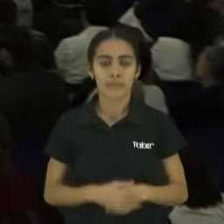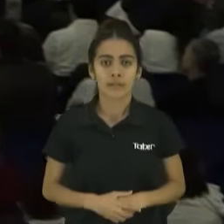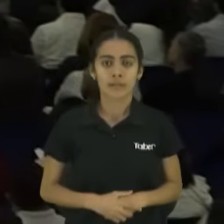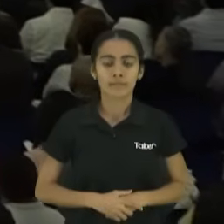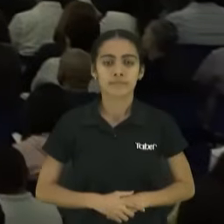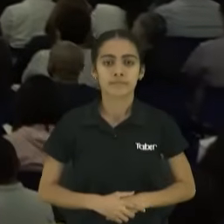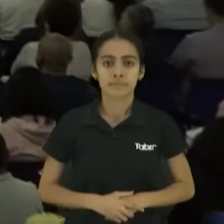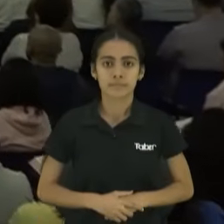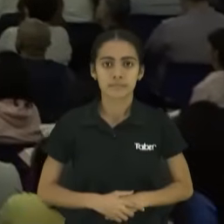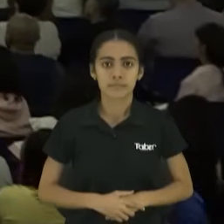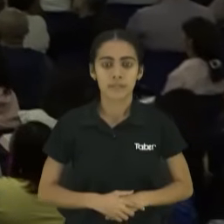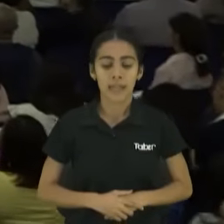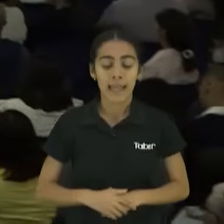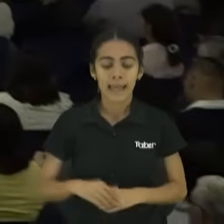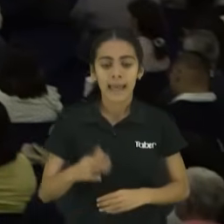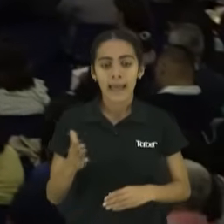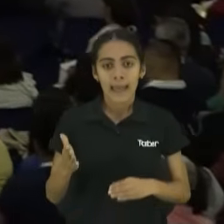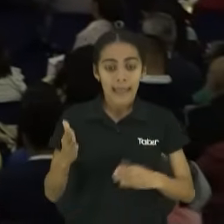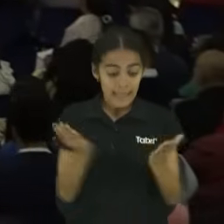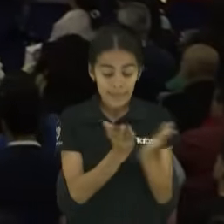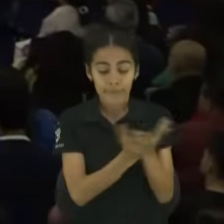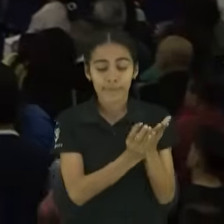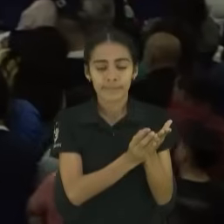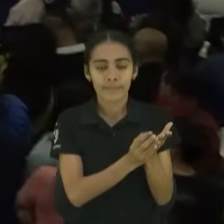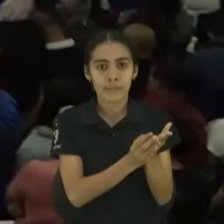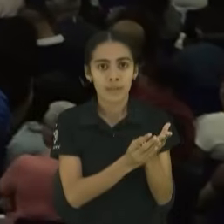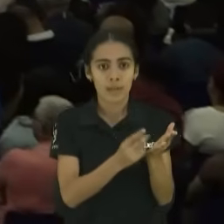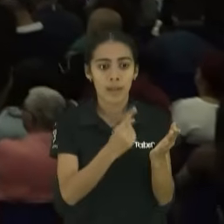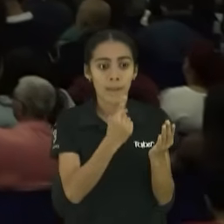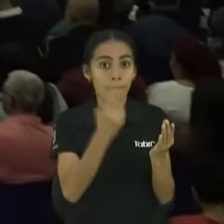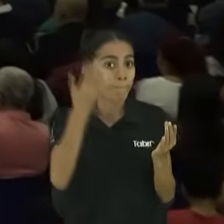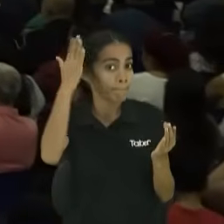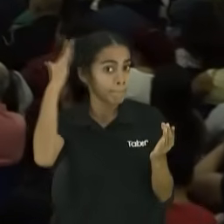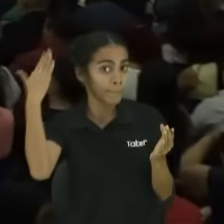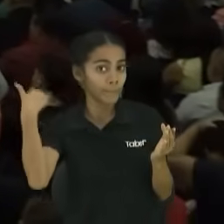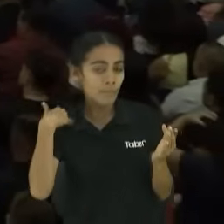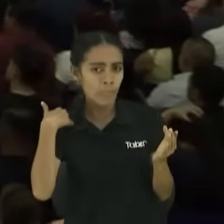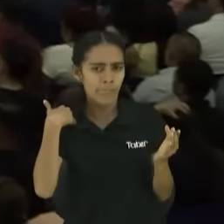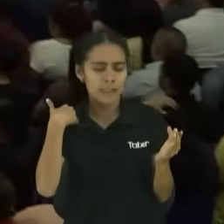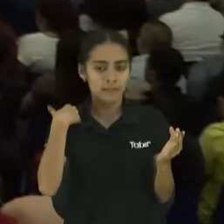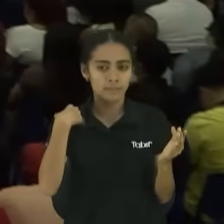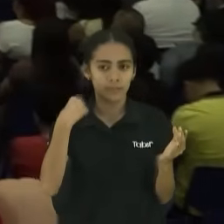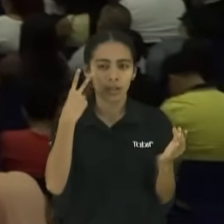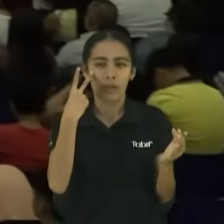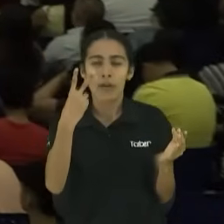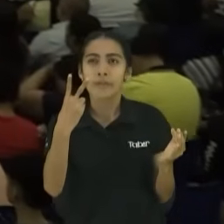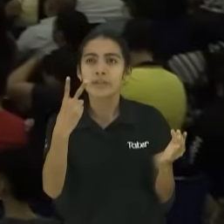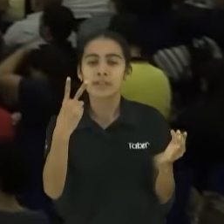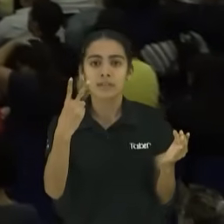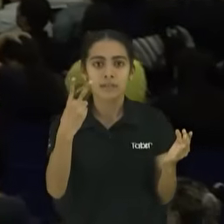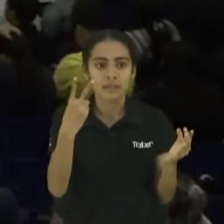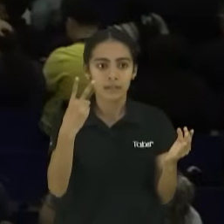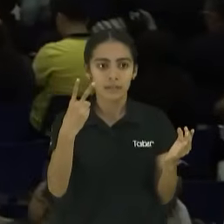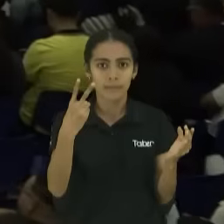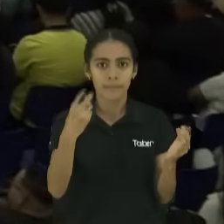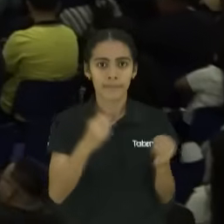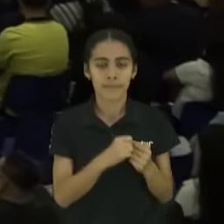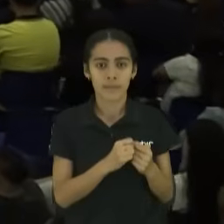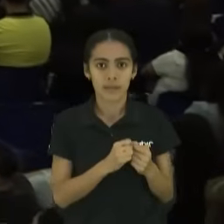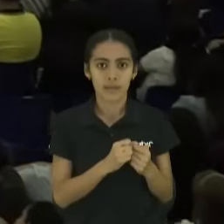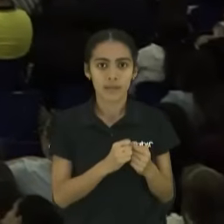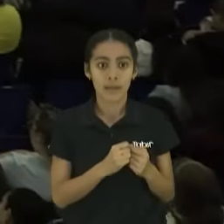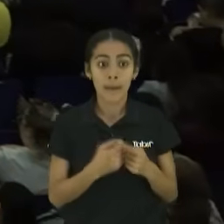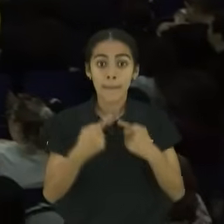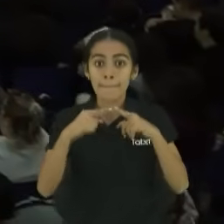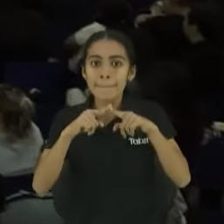Ahí está en la Biblia. Y le generaba gran ganancia, dice la palabra. Pero cuando tuvo el